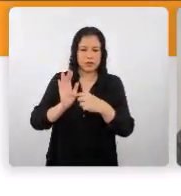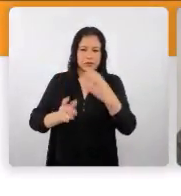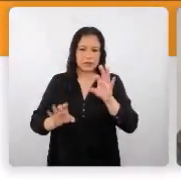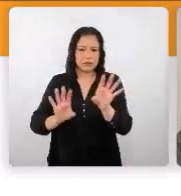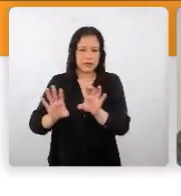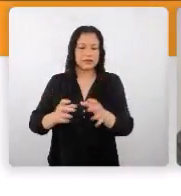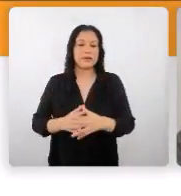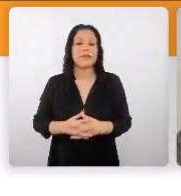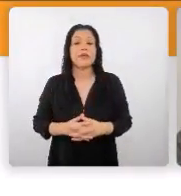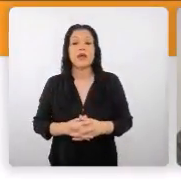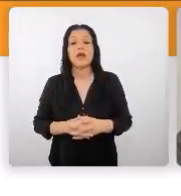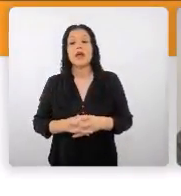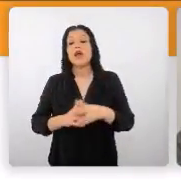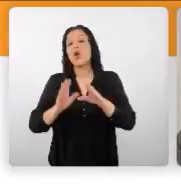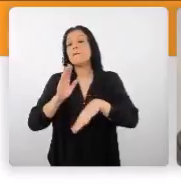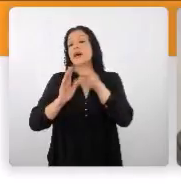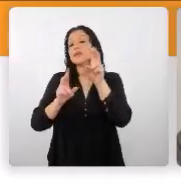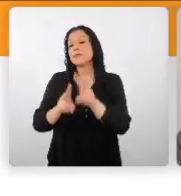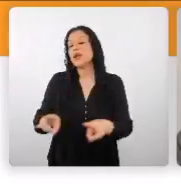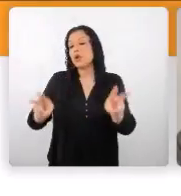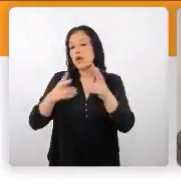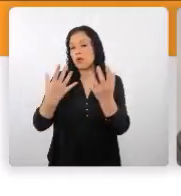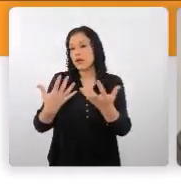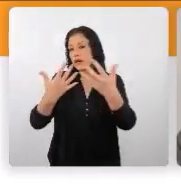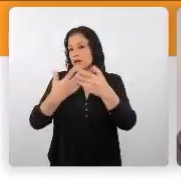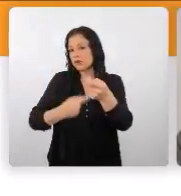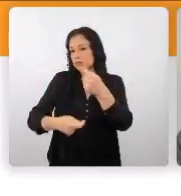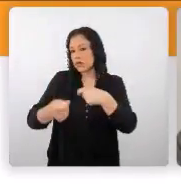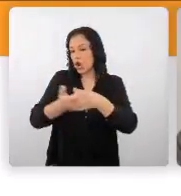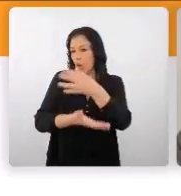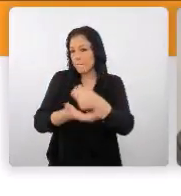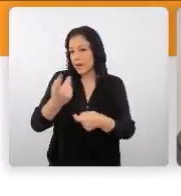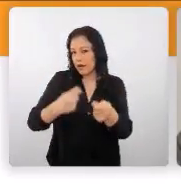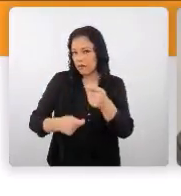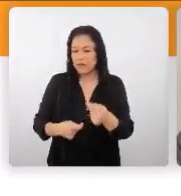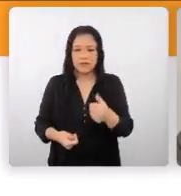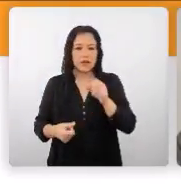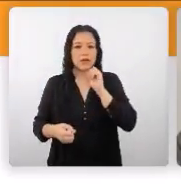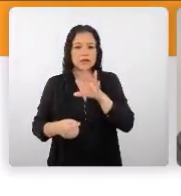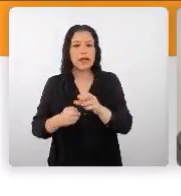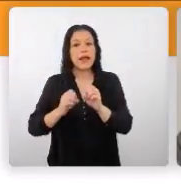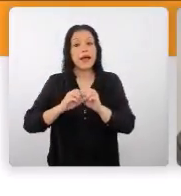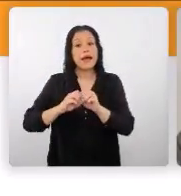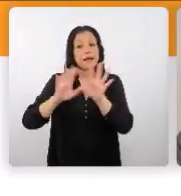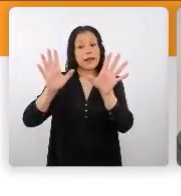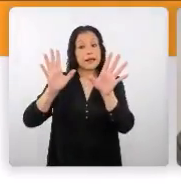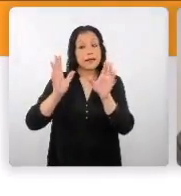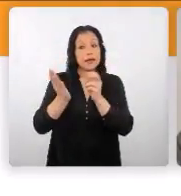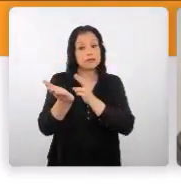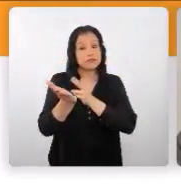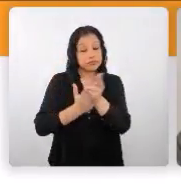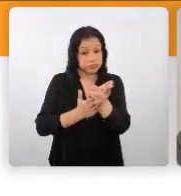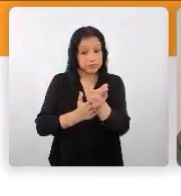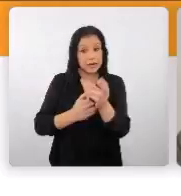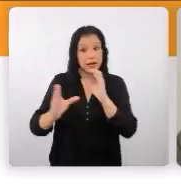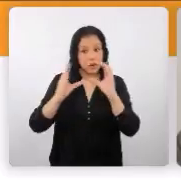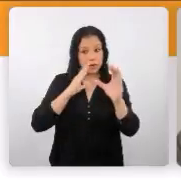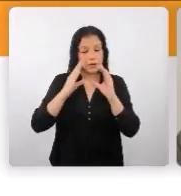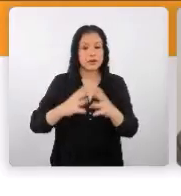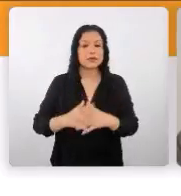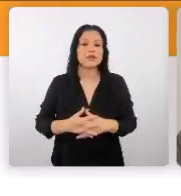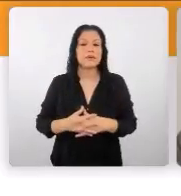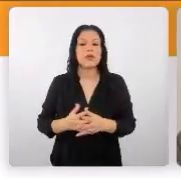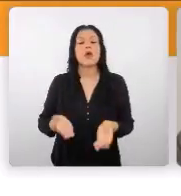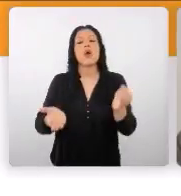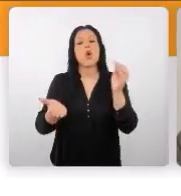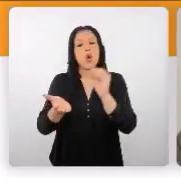Pues los puntos más valorados en una relación comercial, como ya lo he mencionado, la transparencia y la claridad en la comunicación. Vuelvo